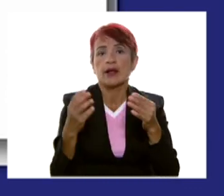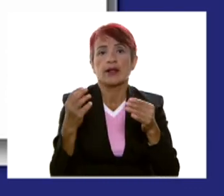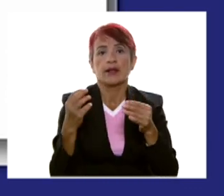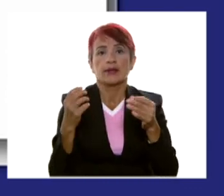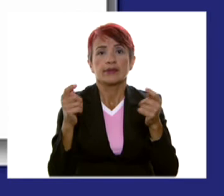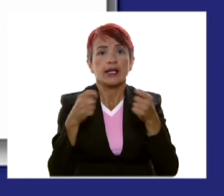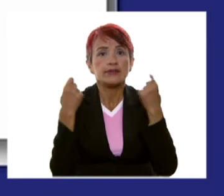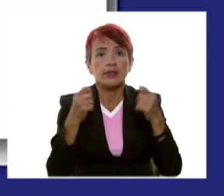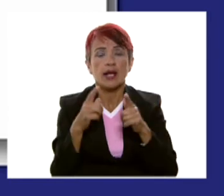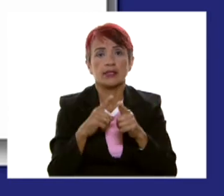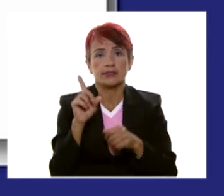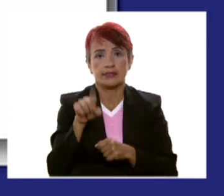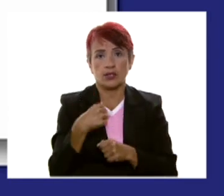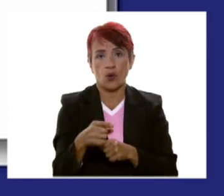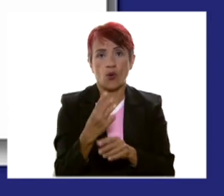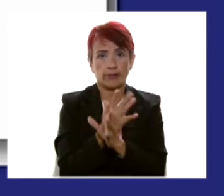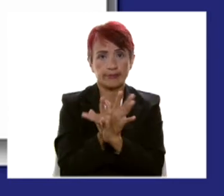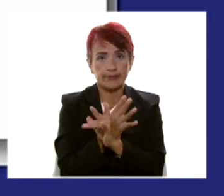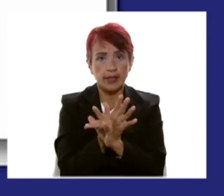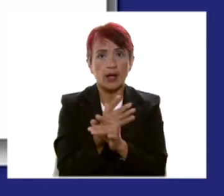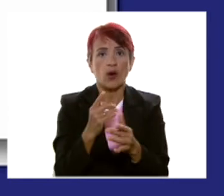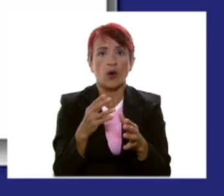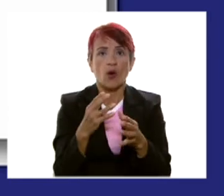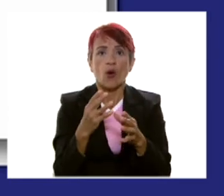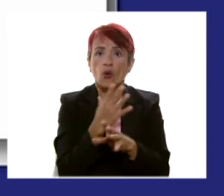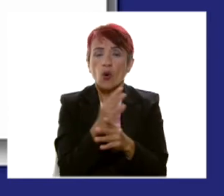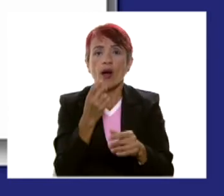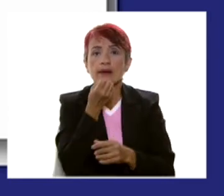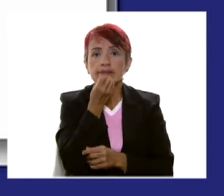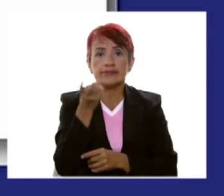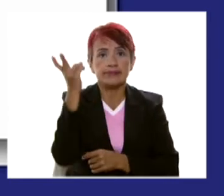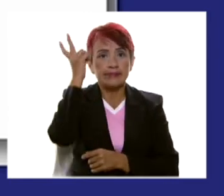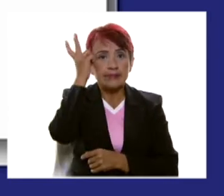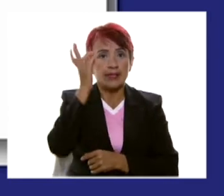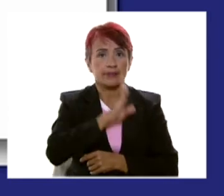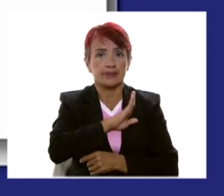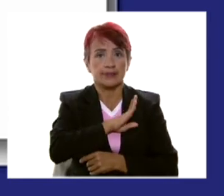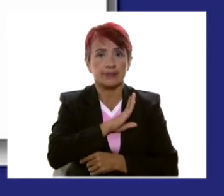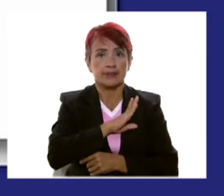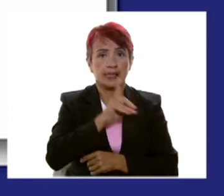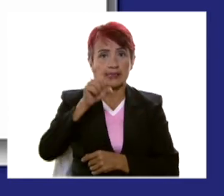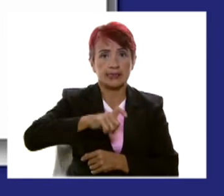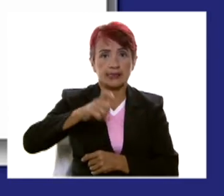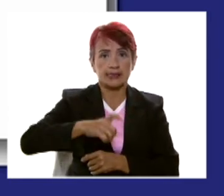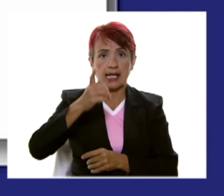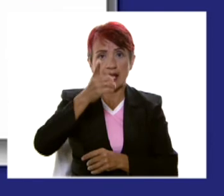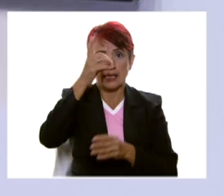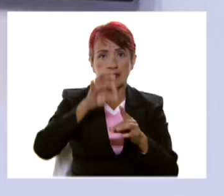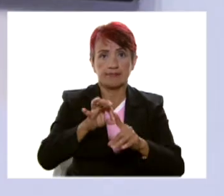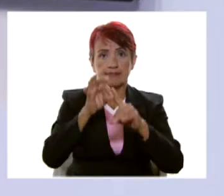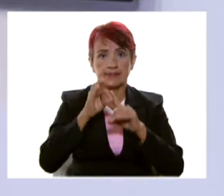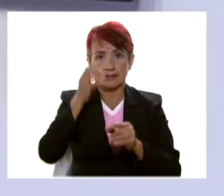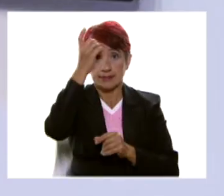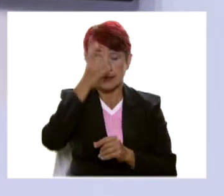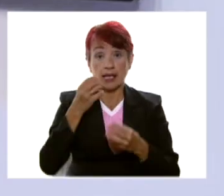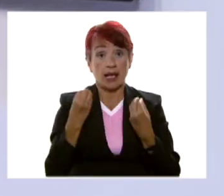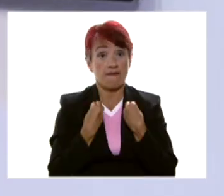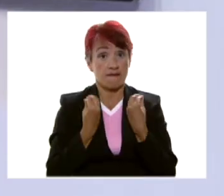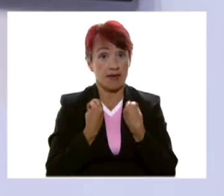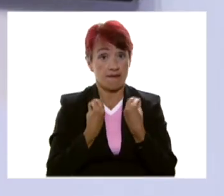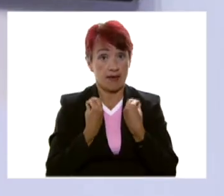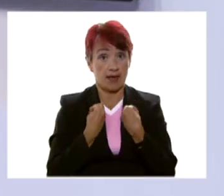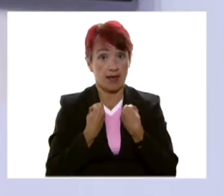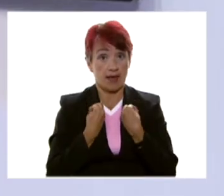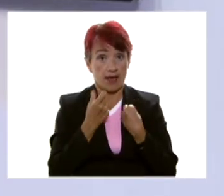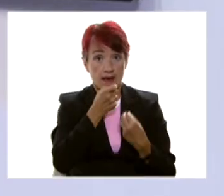conocidos, también tenemos juegos tradicionales indígenas que son propios de los estudiantes con necesidades educativas especiales que habitan o que son parte de